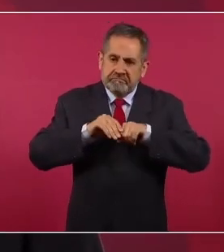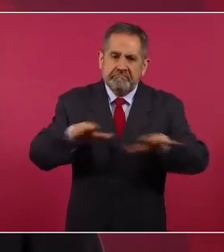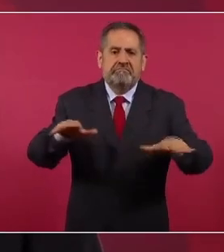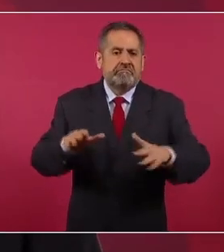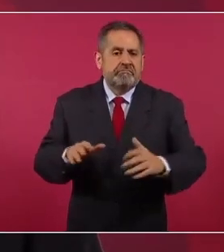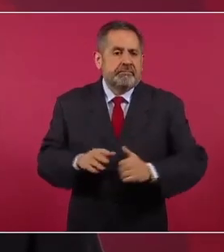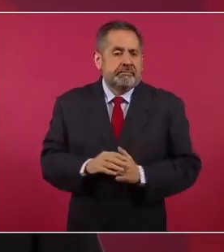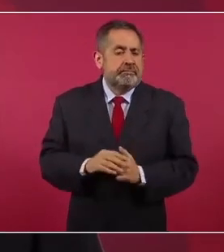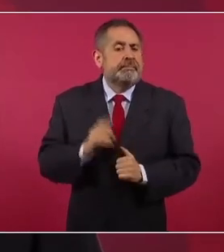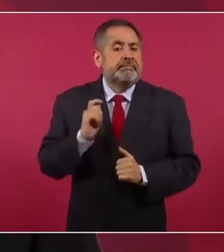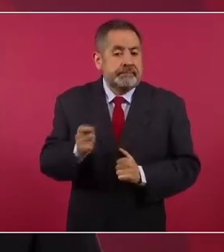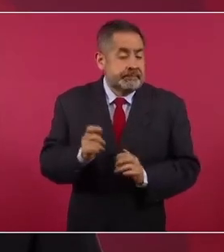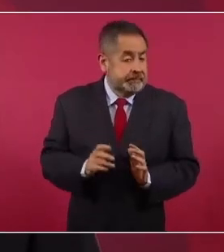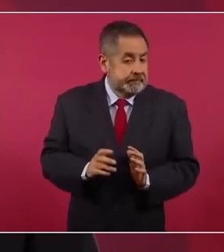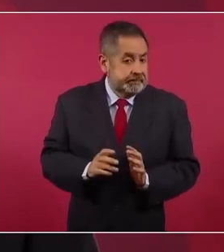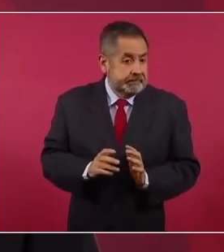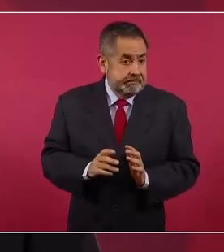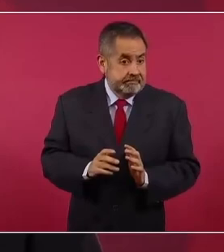de que